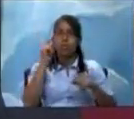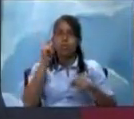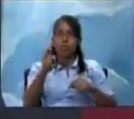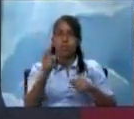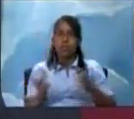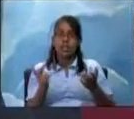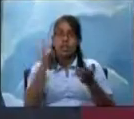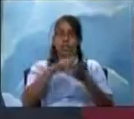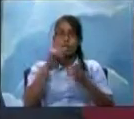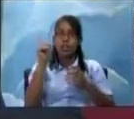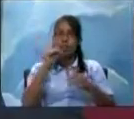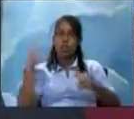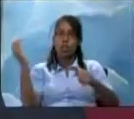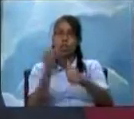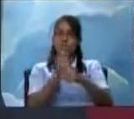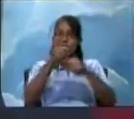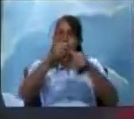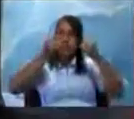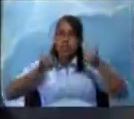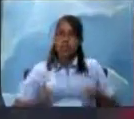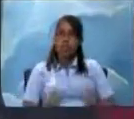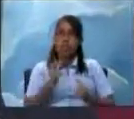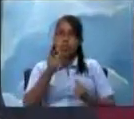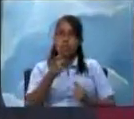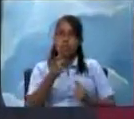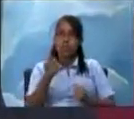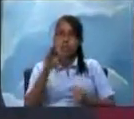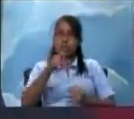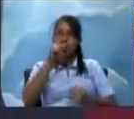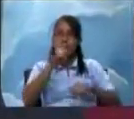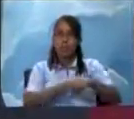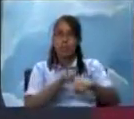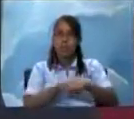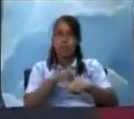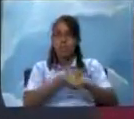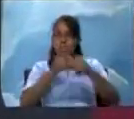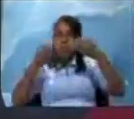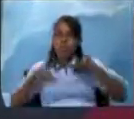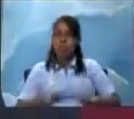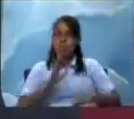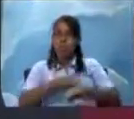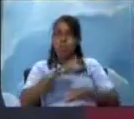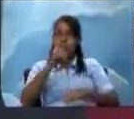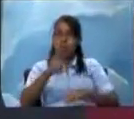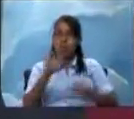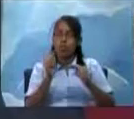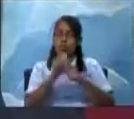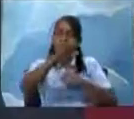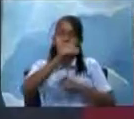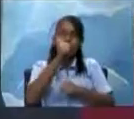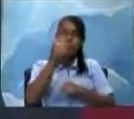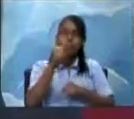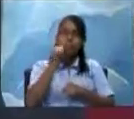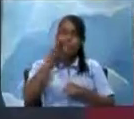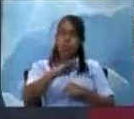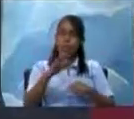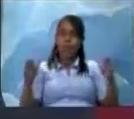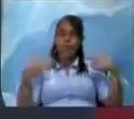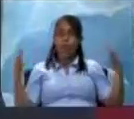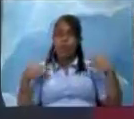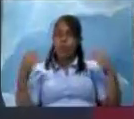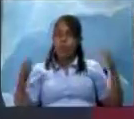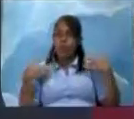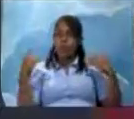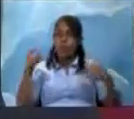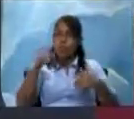cuando usted se levante y no consiga a su hijo. O usted estaba ya al momento del alumbramiento, porque uno cuando está embarazada, uno anda